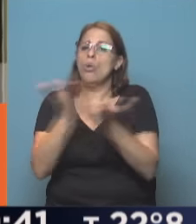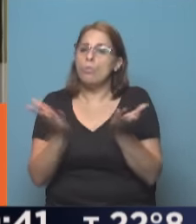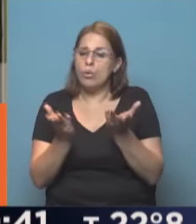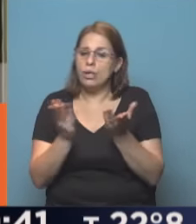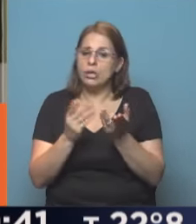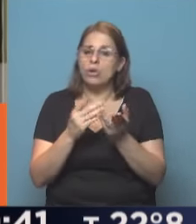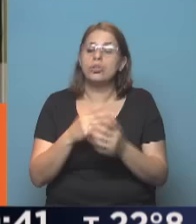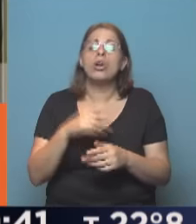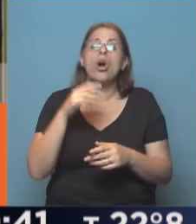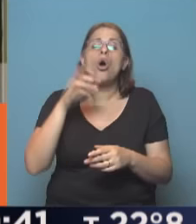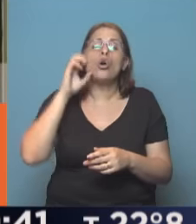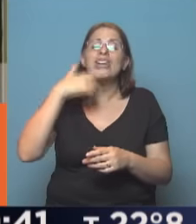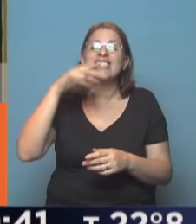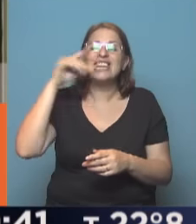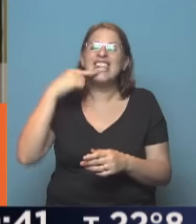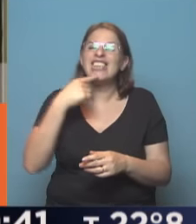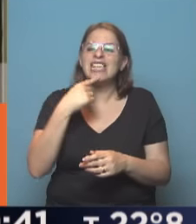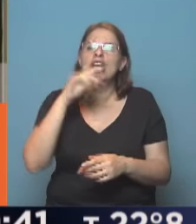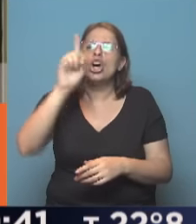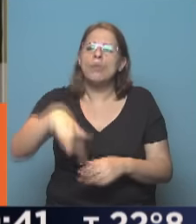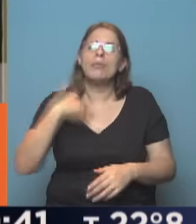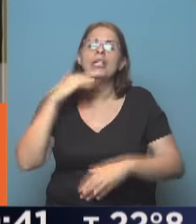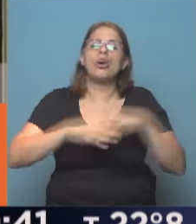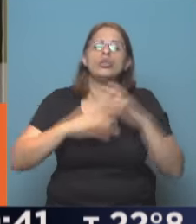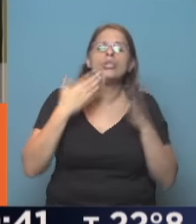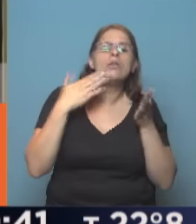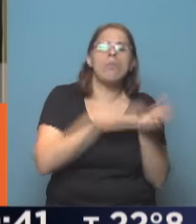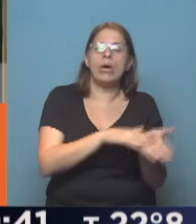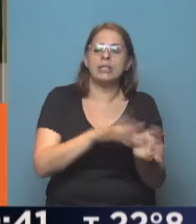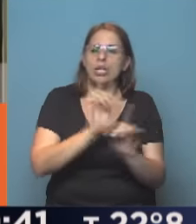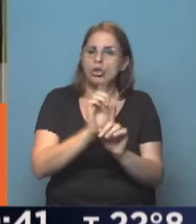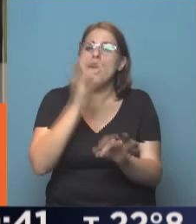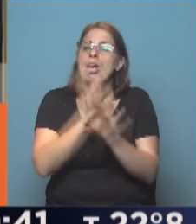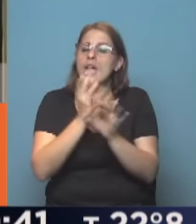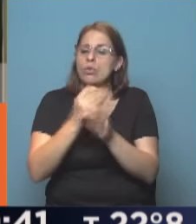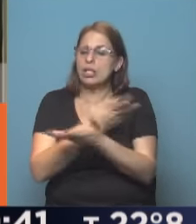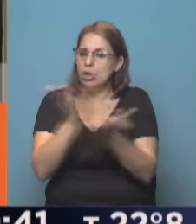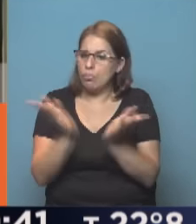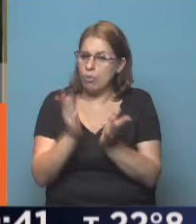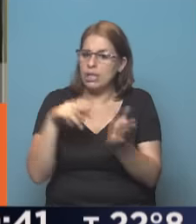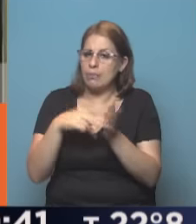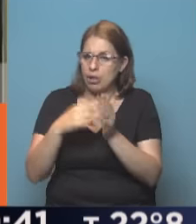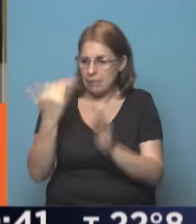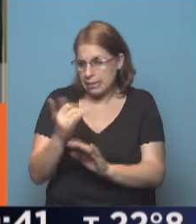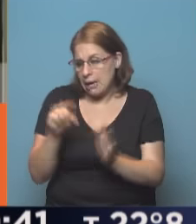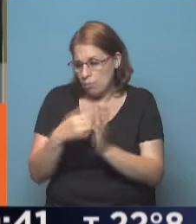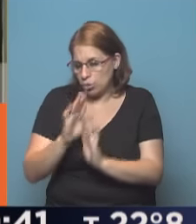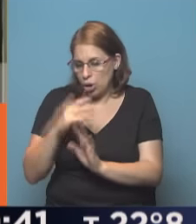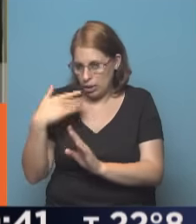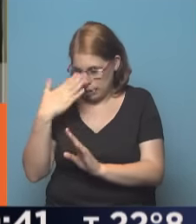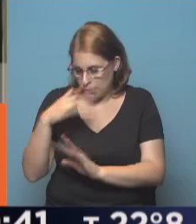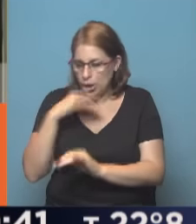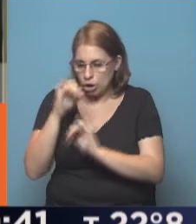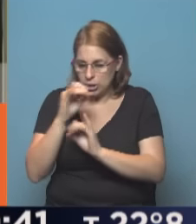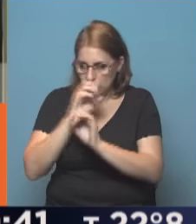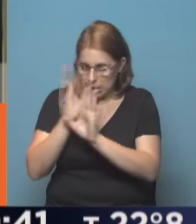El cuestionamiento que hace la OECD es a cómo se construyó una muestra. Entonces, no es a la educación pública, que tiene problemas, y ahora me meto en la pregunta específica,